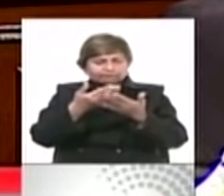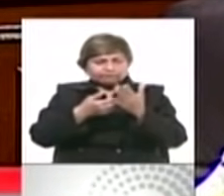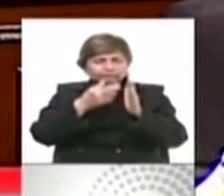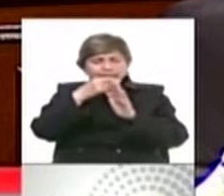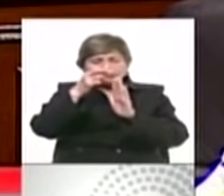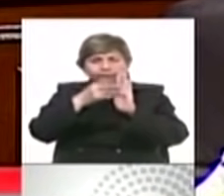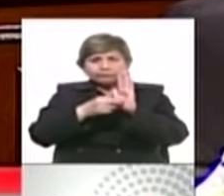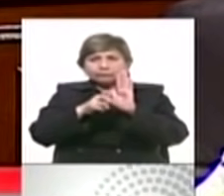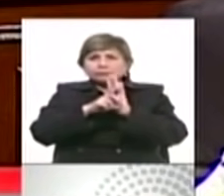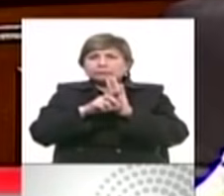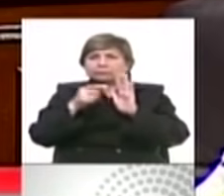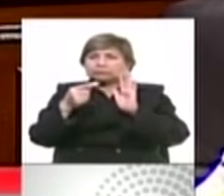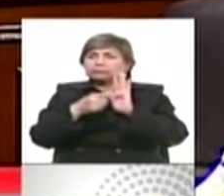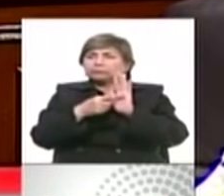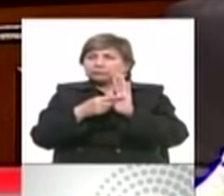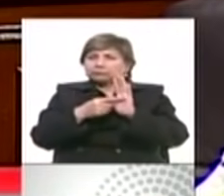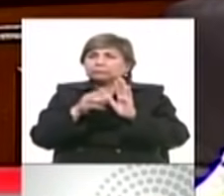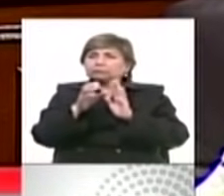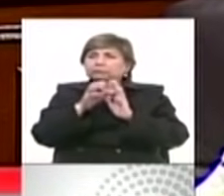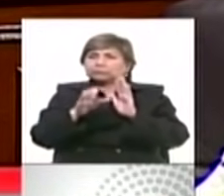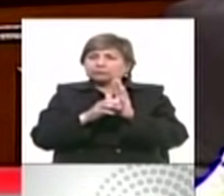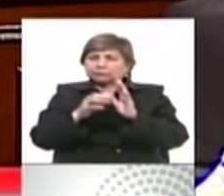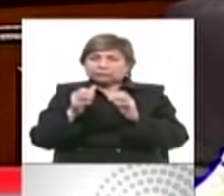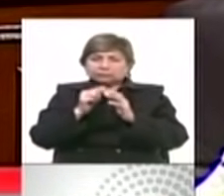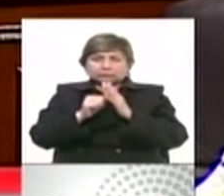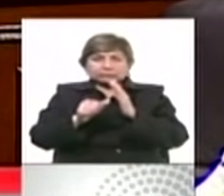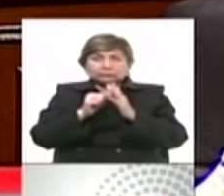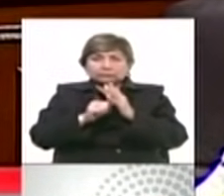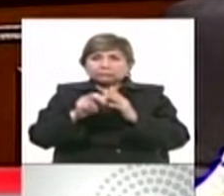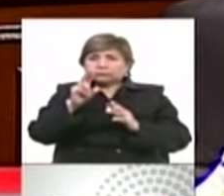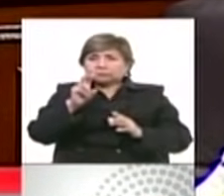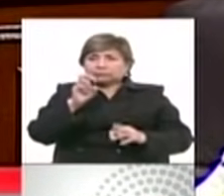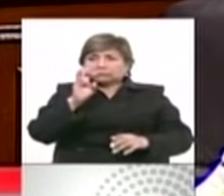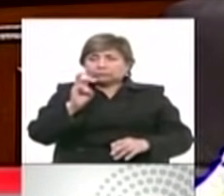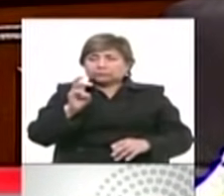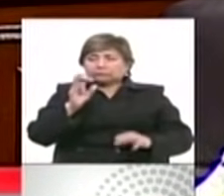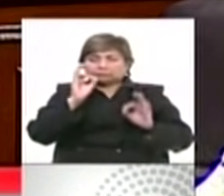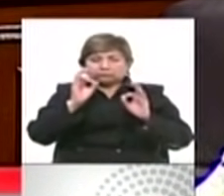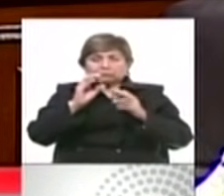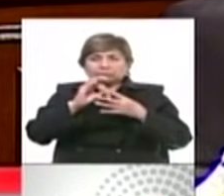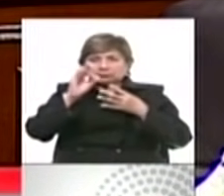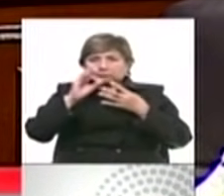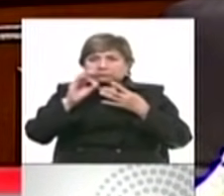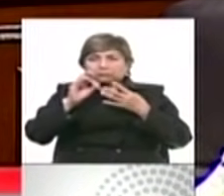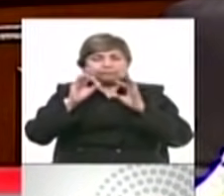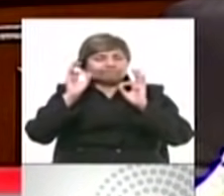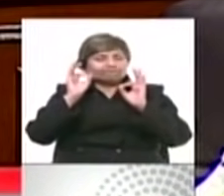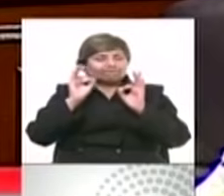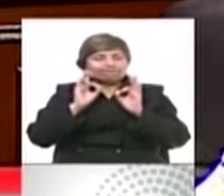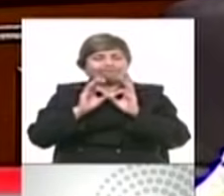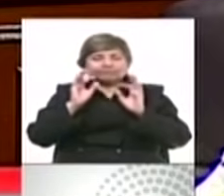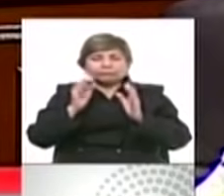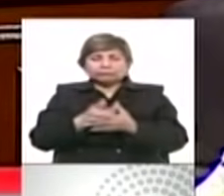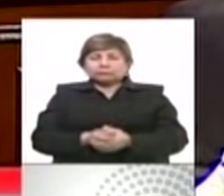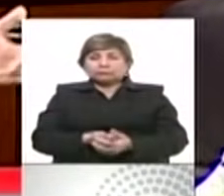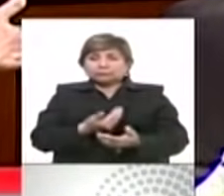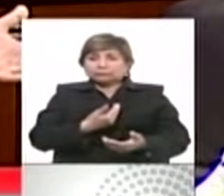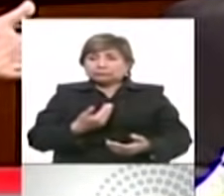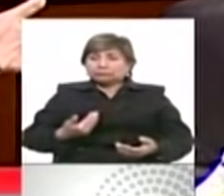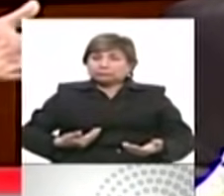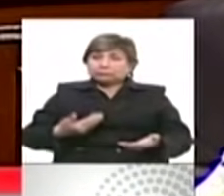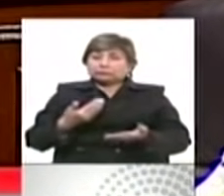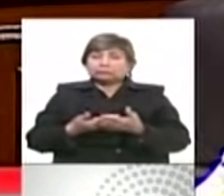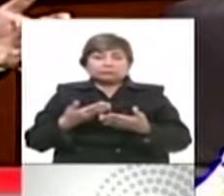producen 670 litros por segundo y tienen que compartir el agua 50% para Talara, 50% para Paita. Y por eso es que